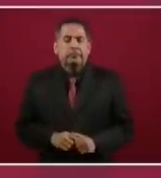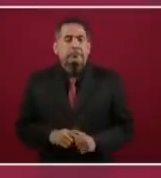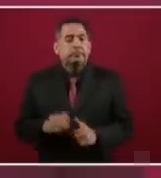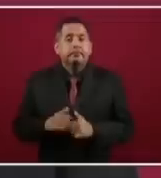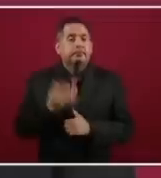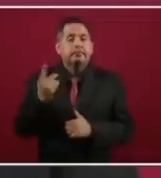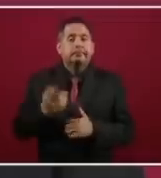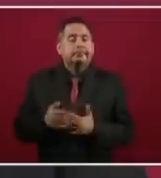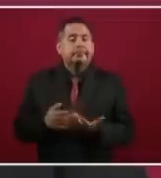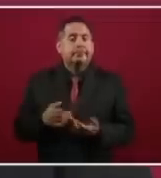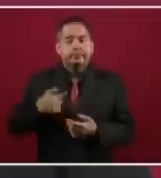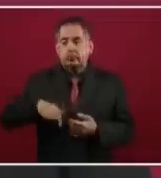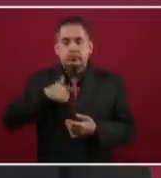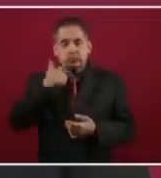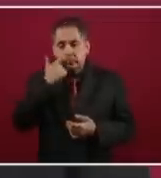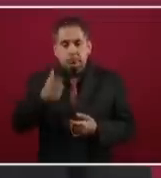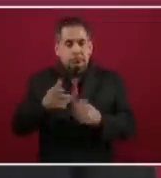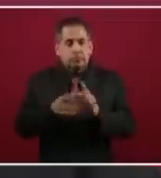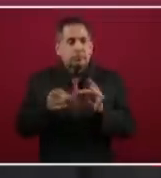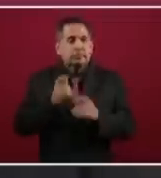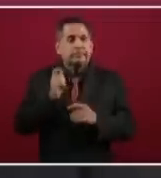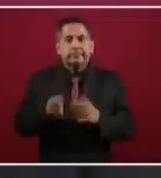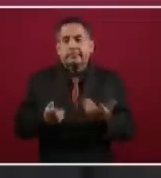porque no queremos vernos